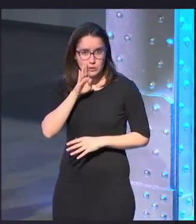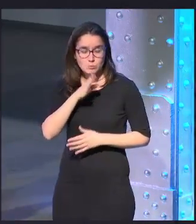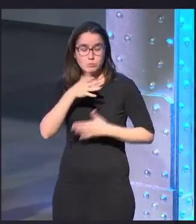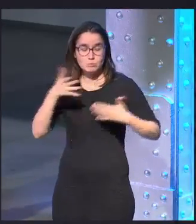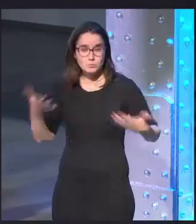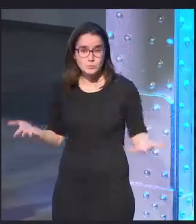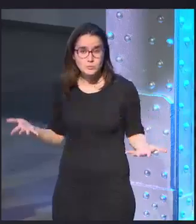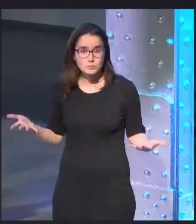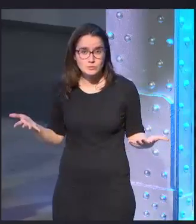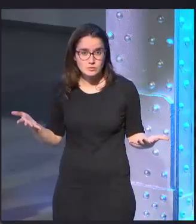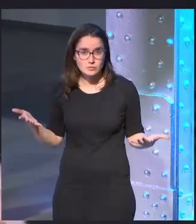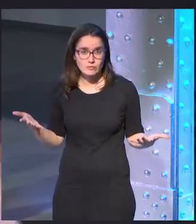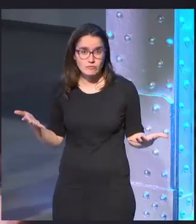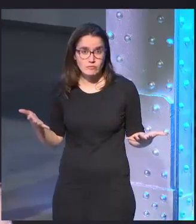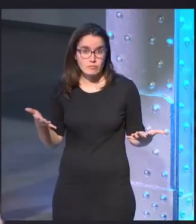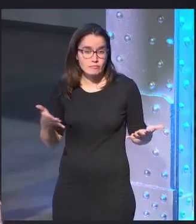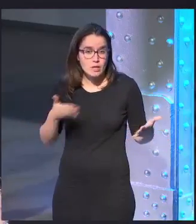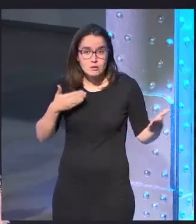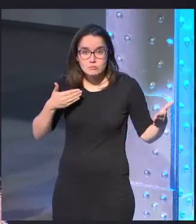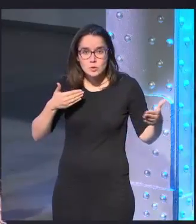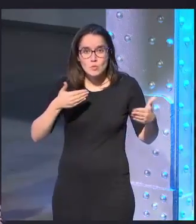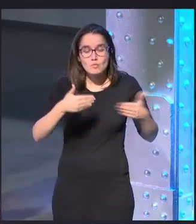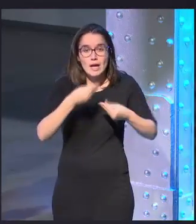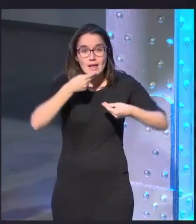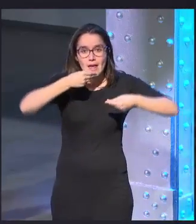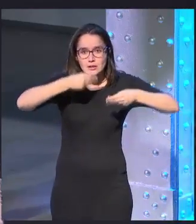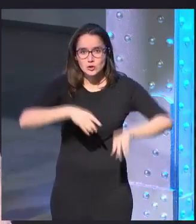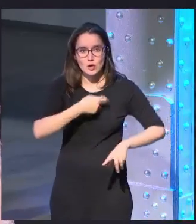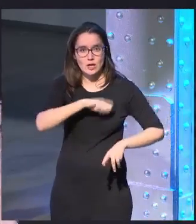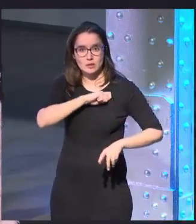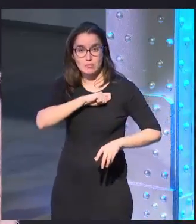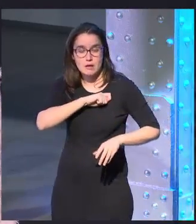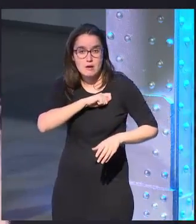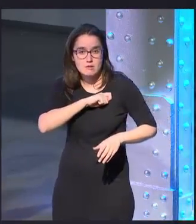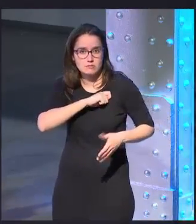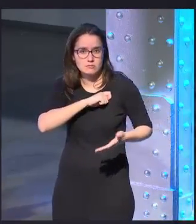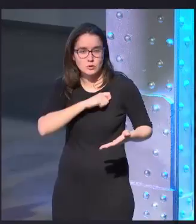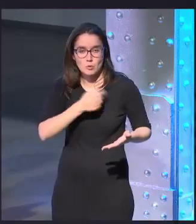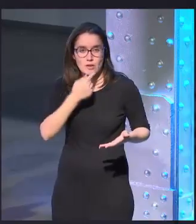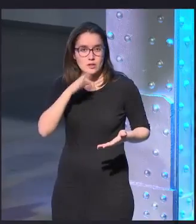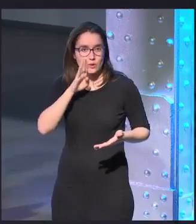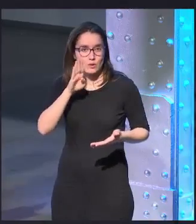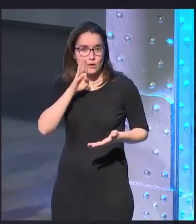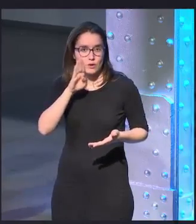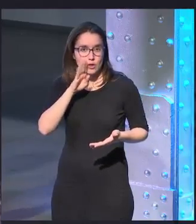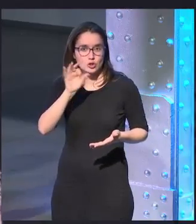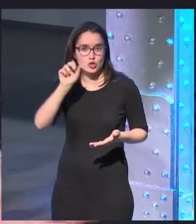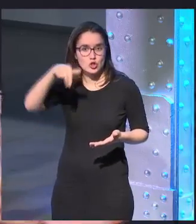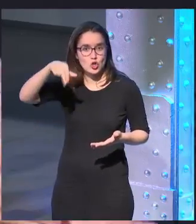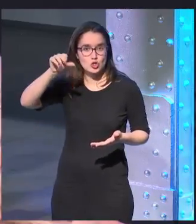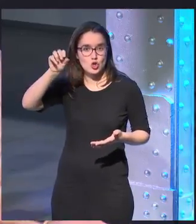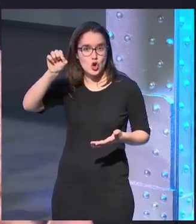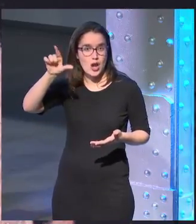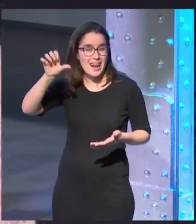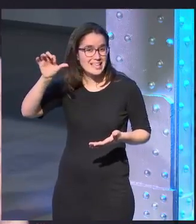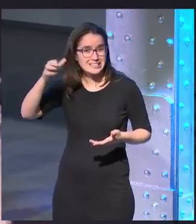pues el diverso devenir de la historia en un país que, como ha dicho antes Sonsores,